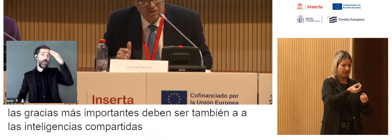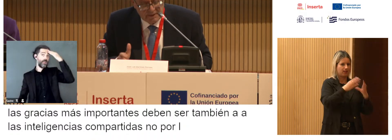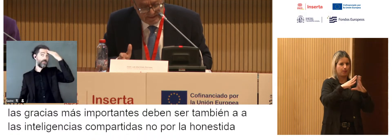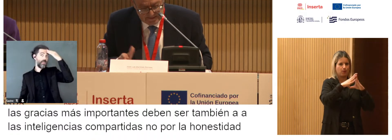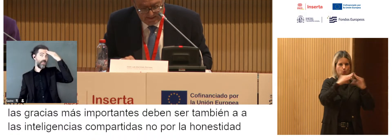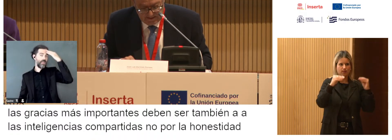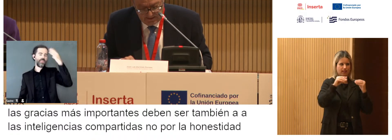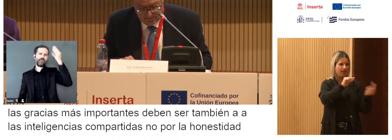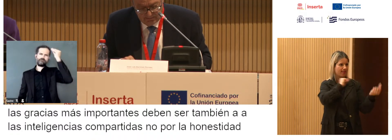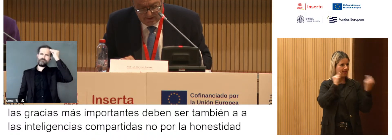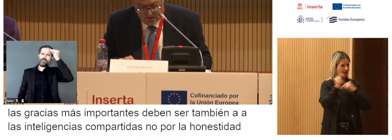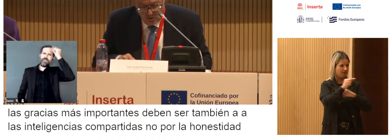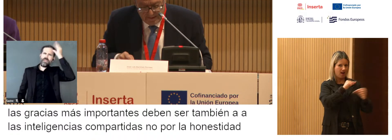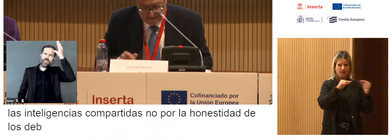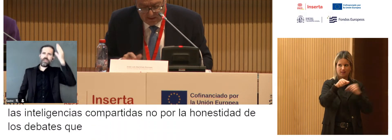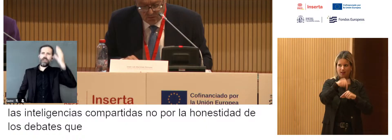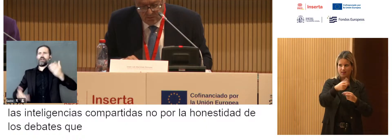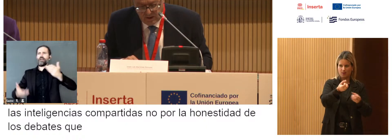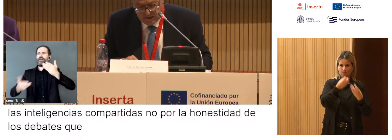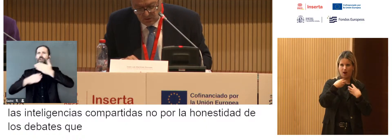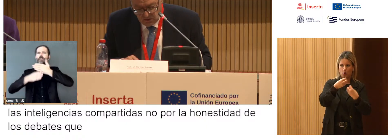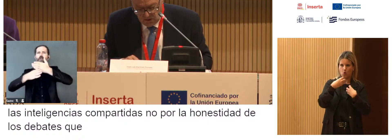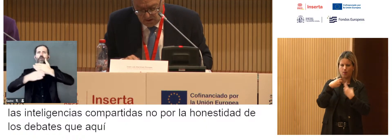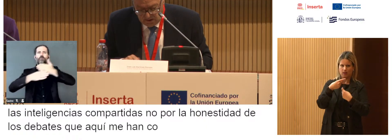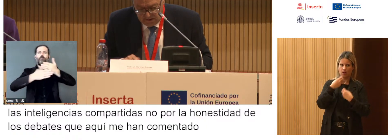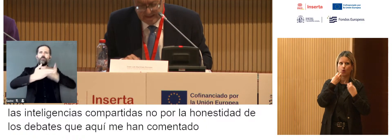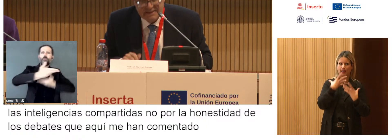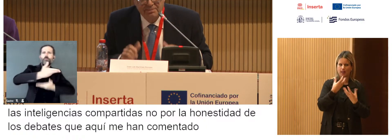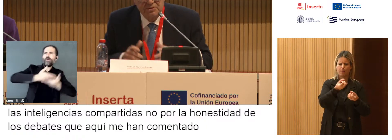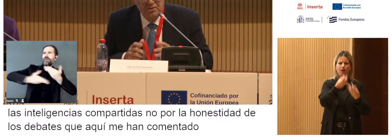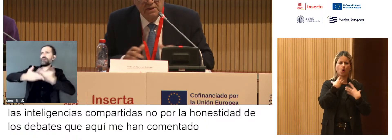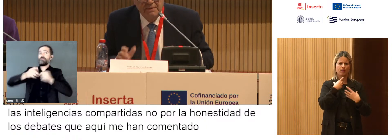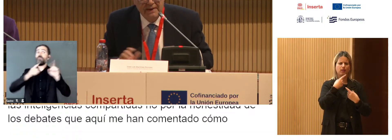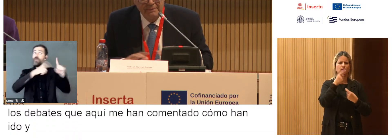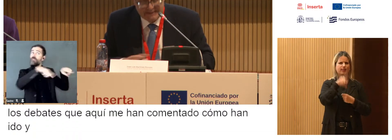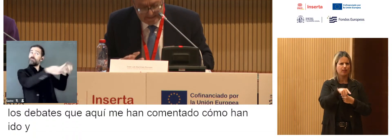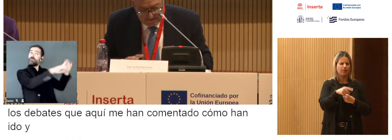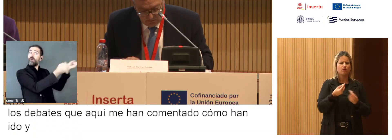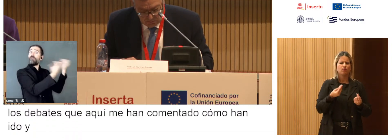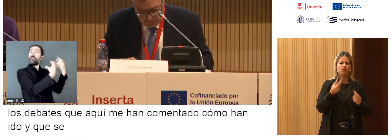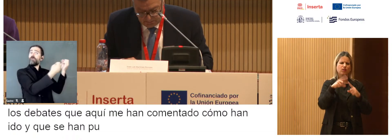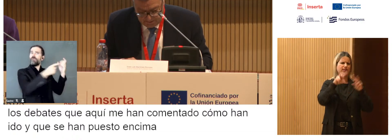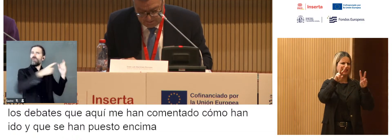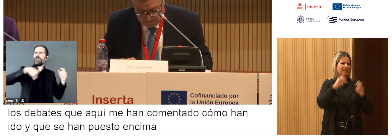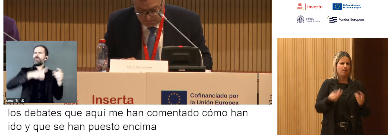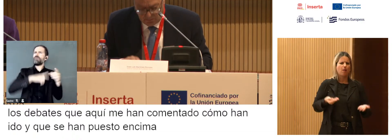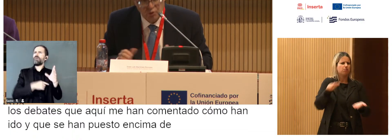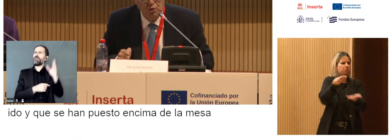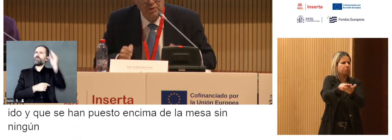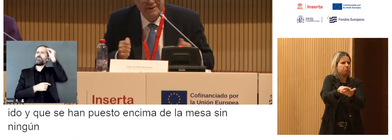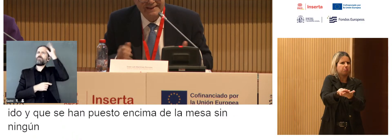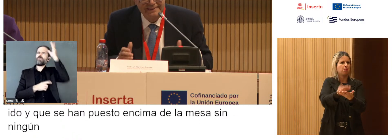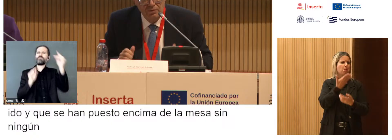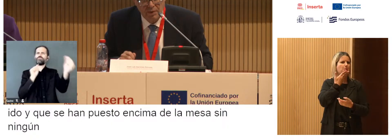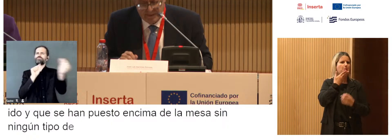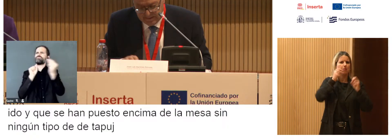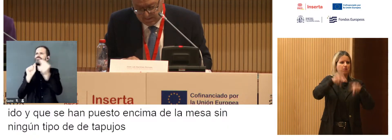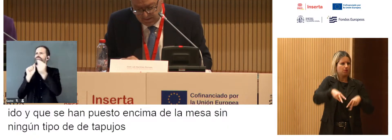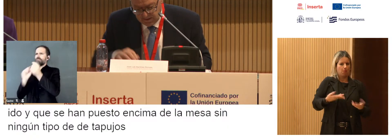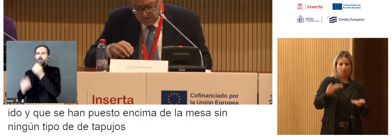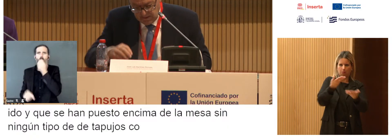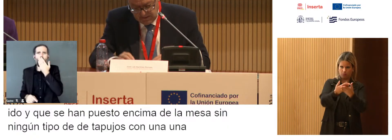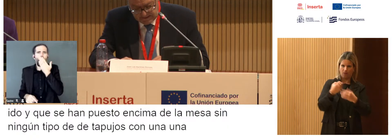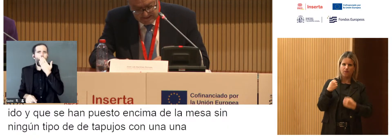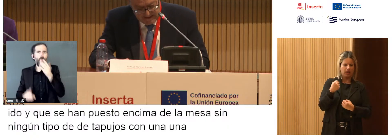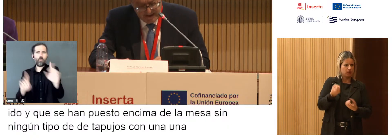de los debates, que aquí me han comentado cómo han ido, y que se han puesto encima de la mesa sin ningún tipo de tapujos, con una